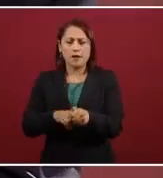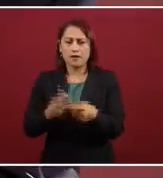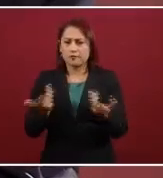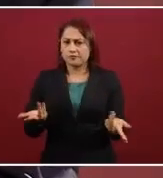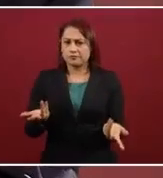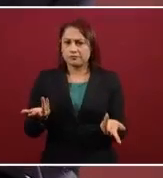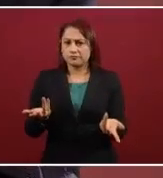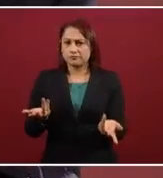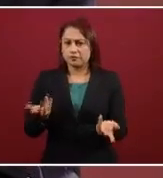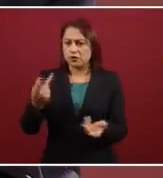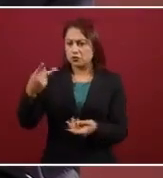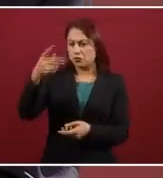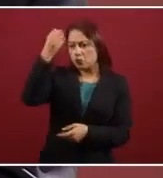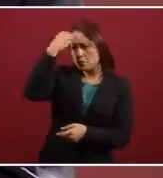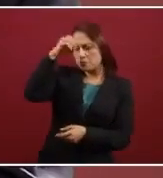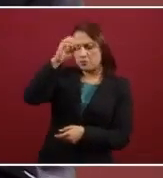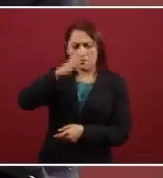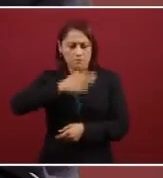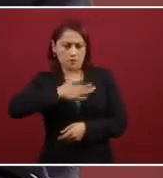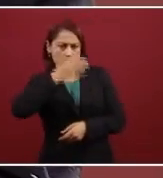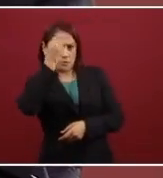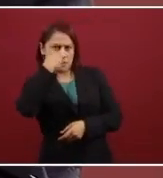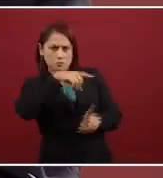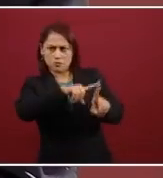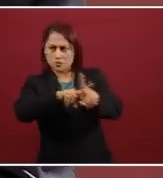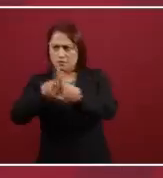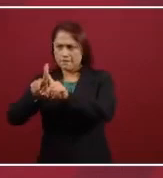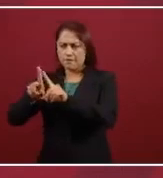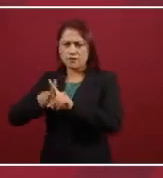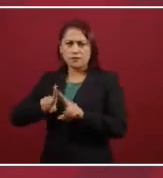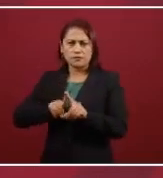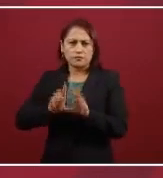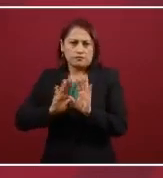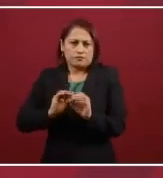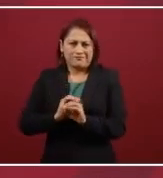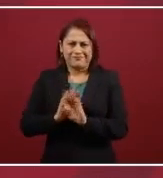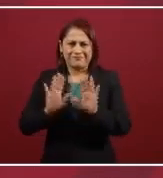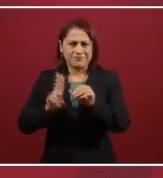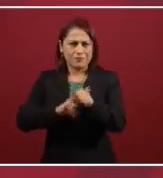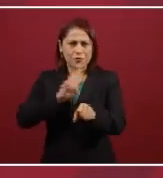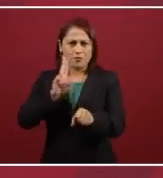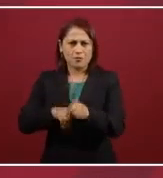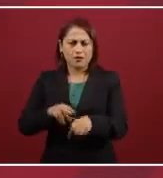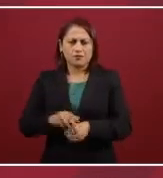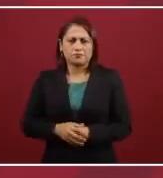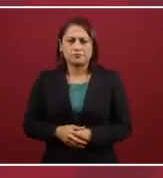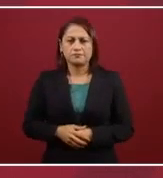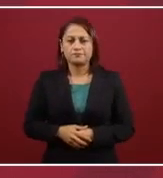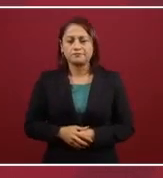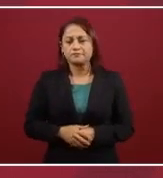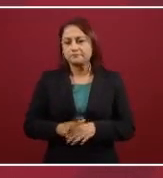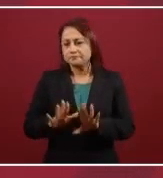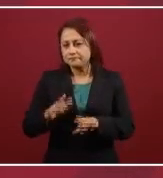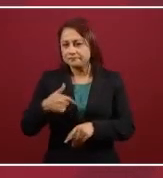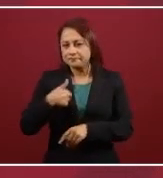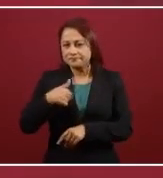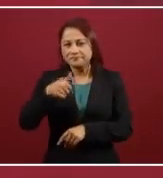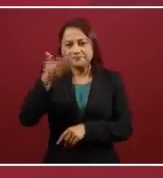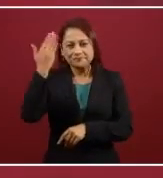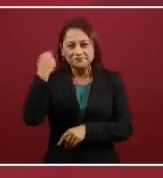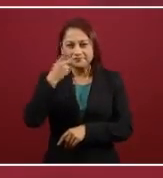Tenemos posturas distintas. Además, siempre he dicho, me he esmerado